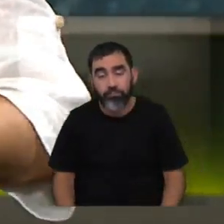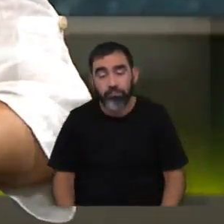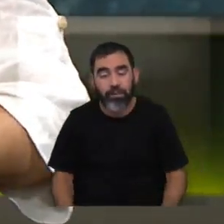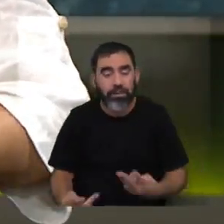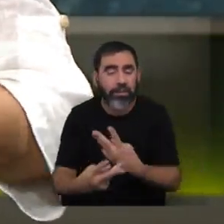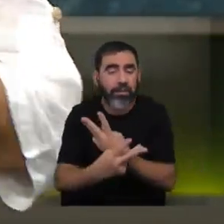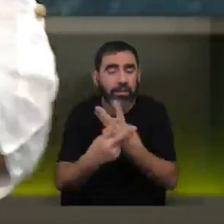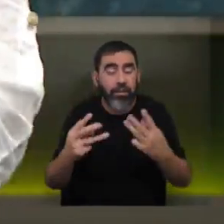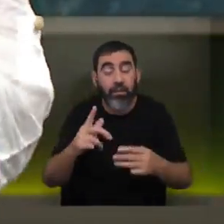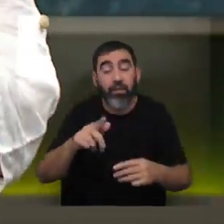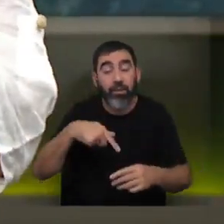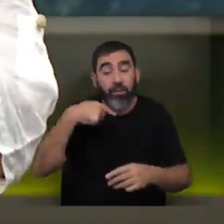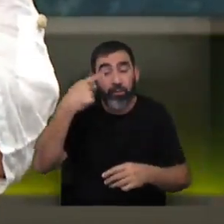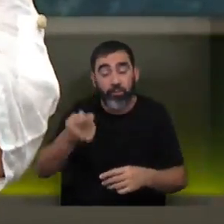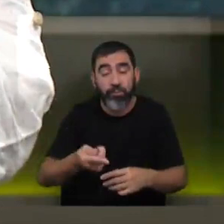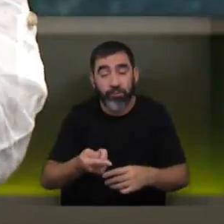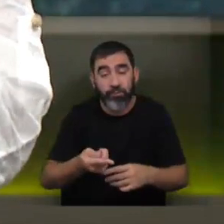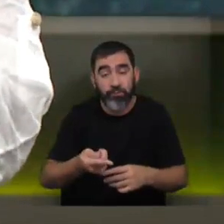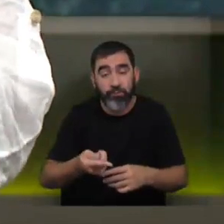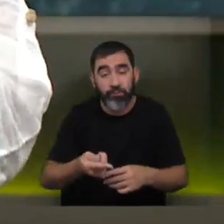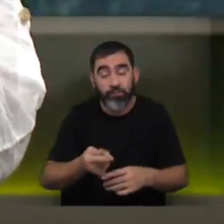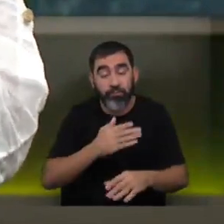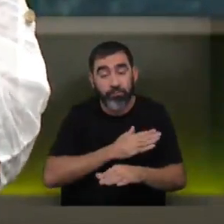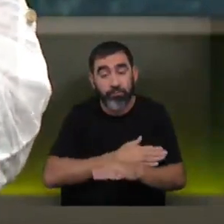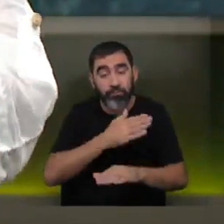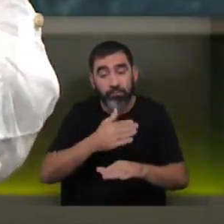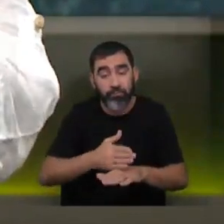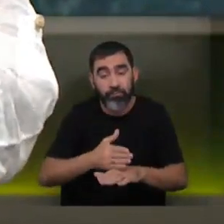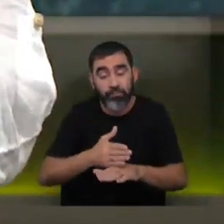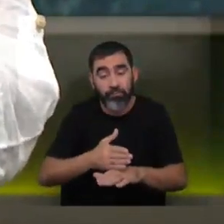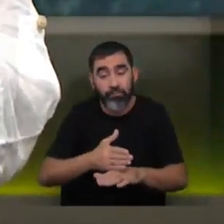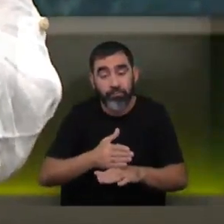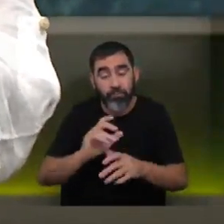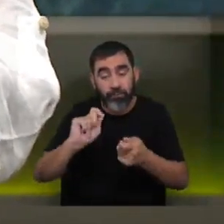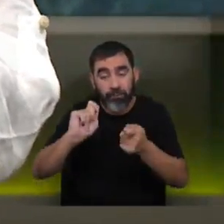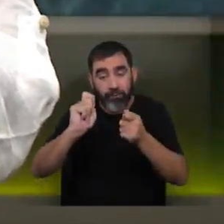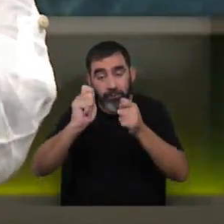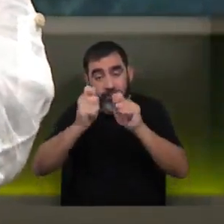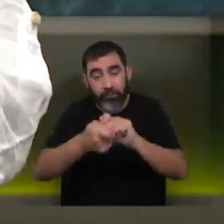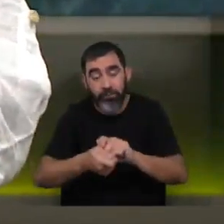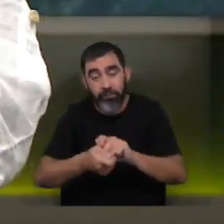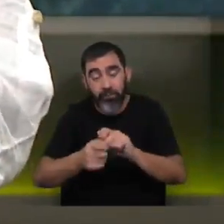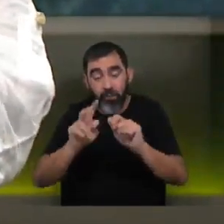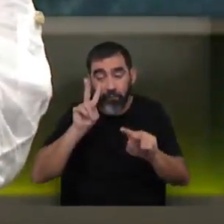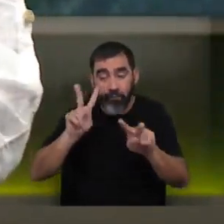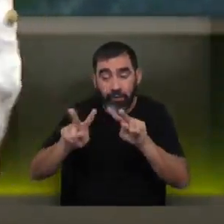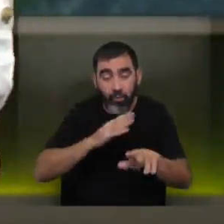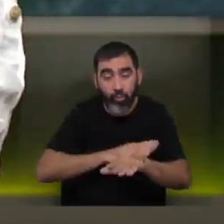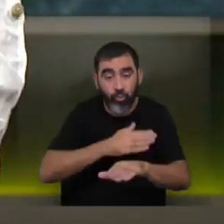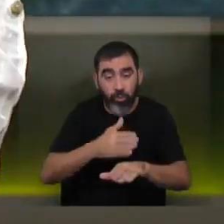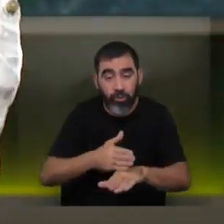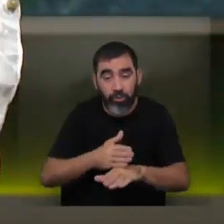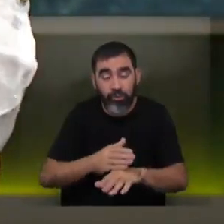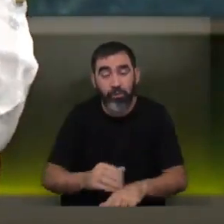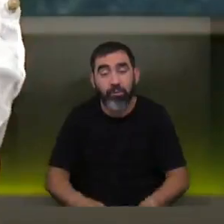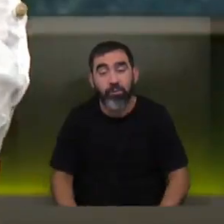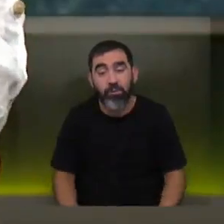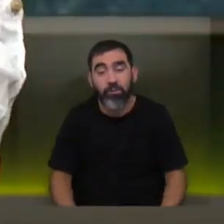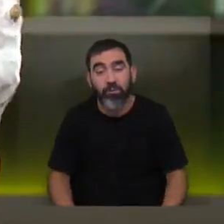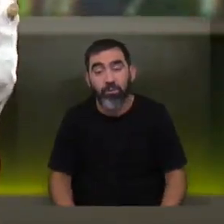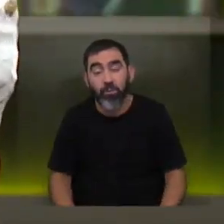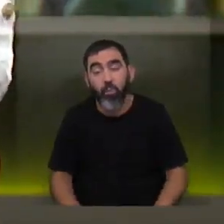y después, a partir del efecto que producen esas mutaciones, que es un efecto visual, nosotros podemos